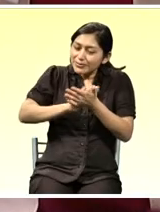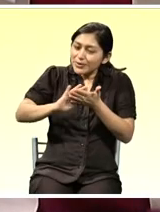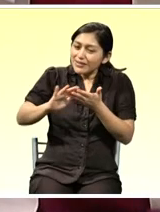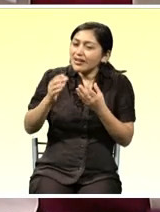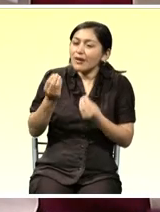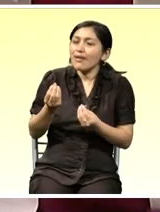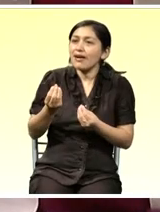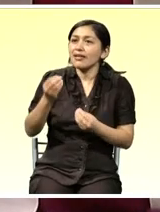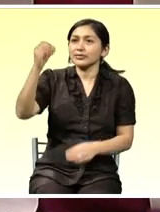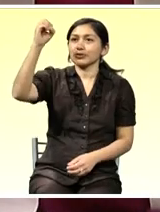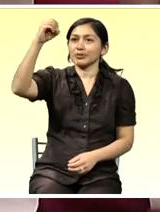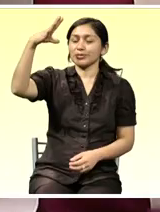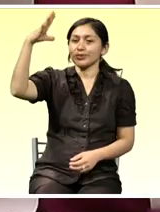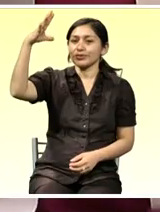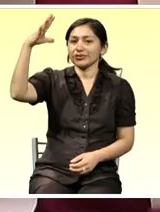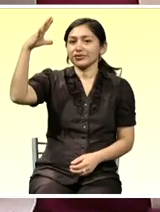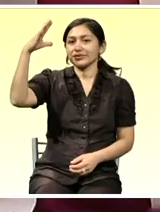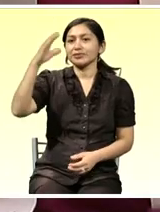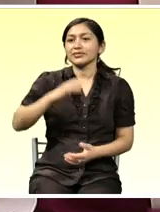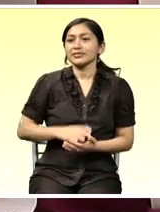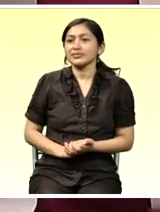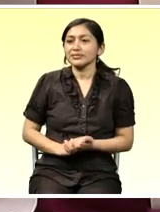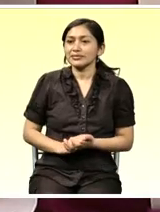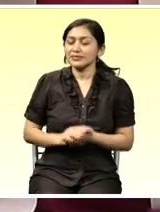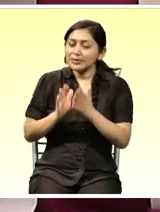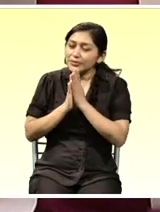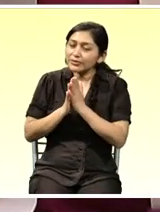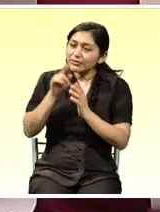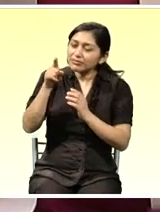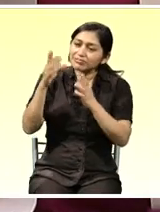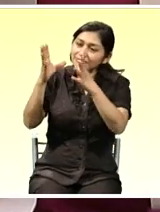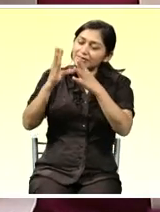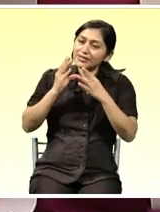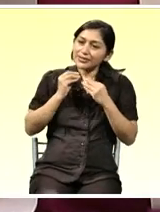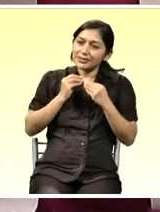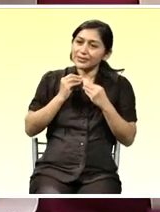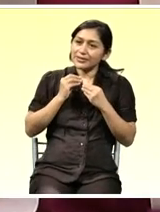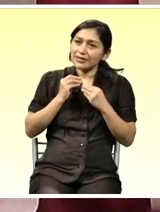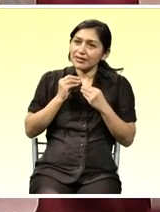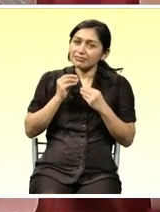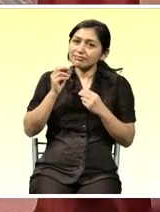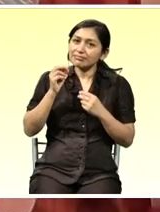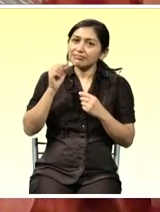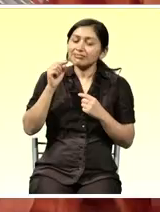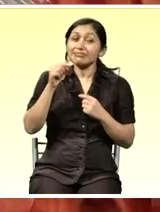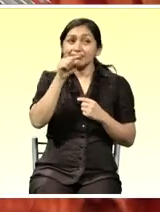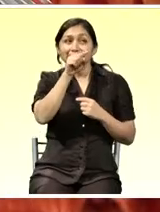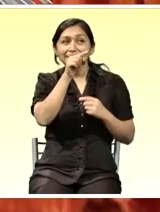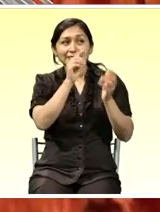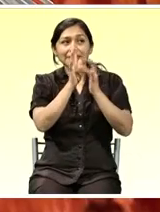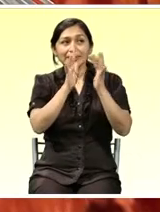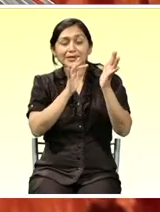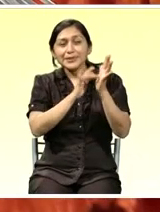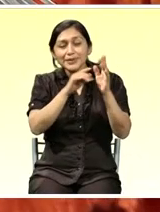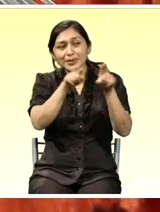pureza es el sol. Alcánzame, soberana reina de tu santísimo hijo,